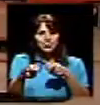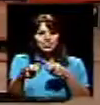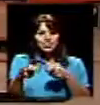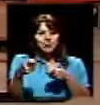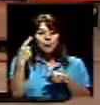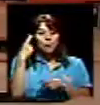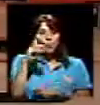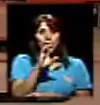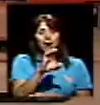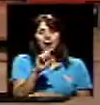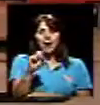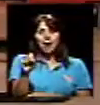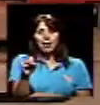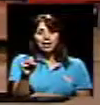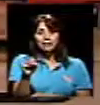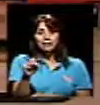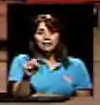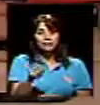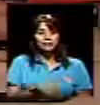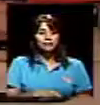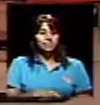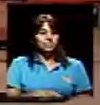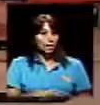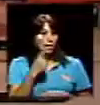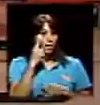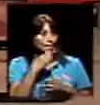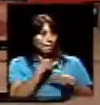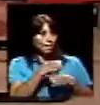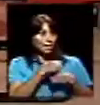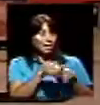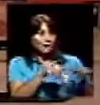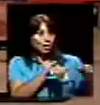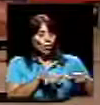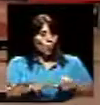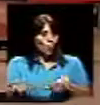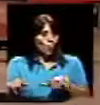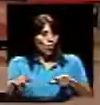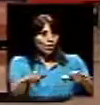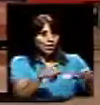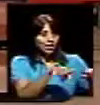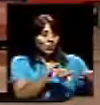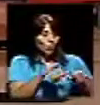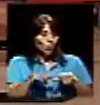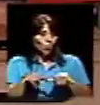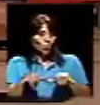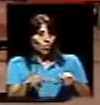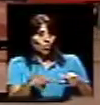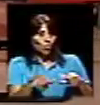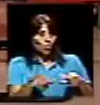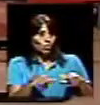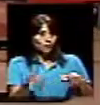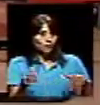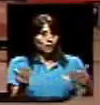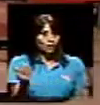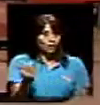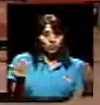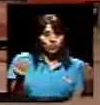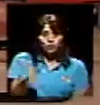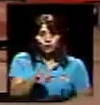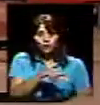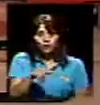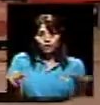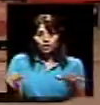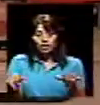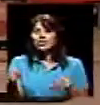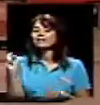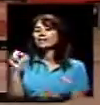caja. Para hacerlo homogéneo. Para poder tener comparar manzanas con manzanas y no aguacates con